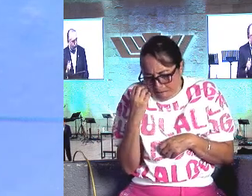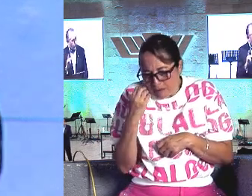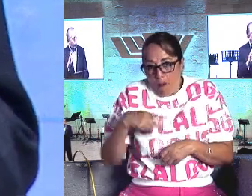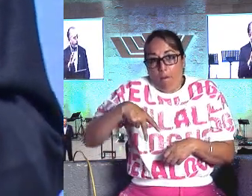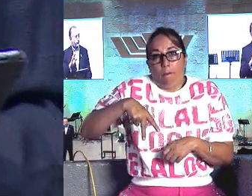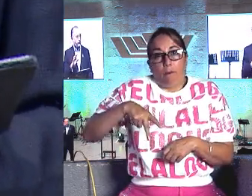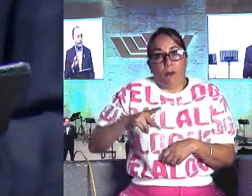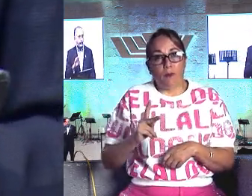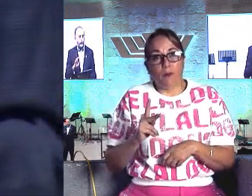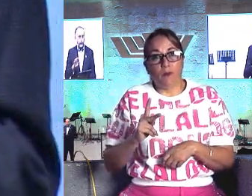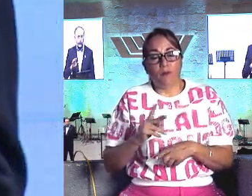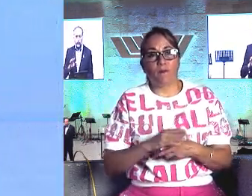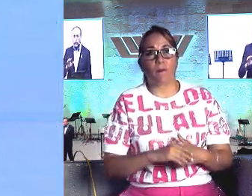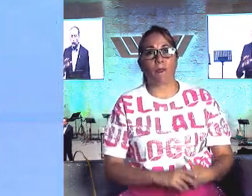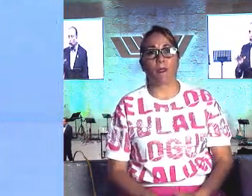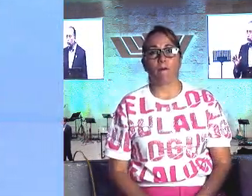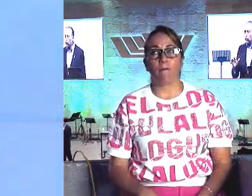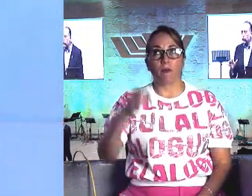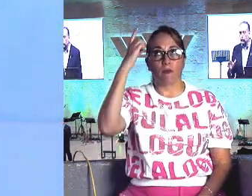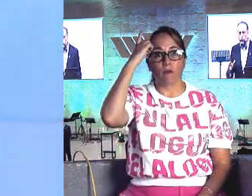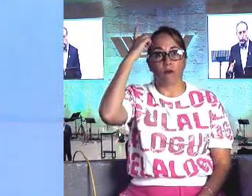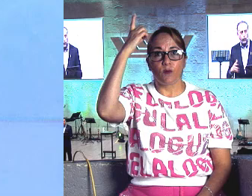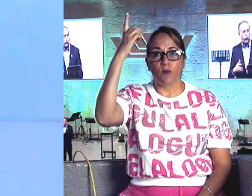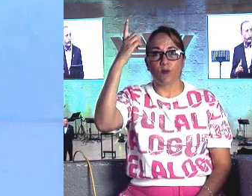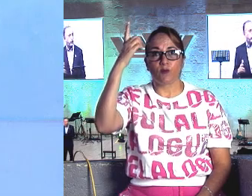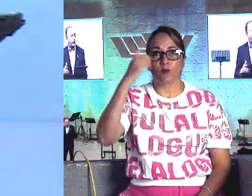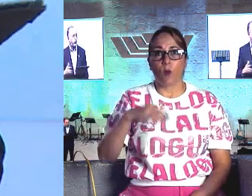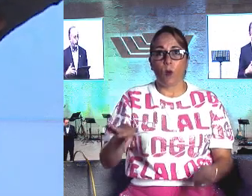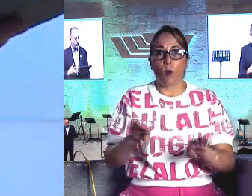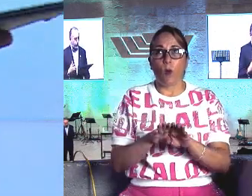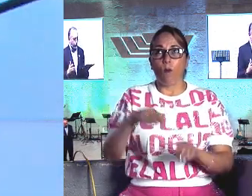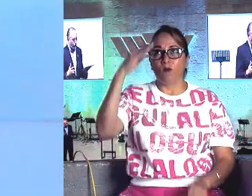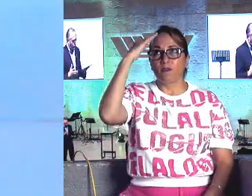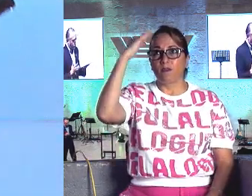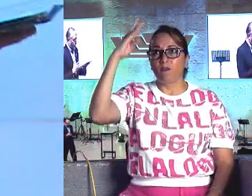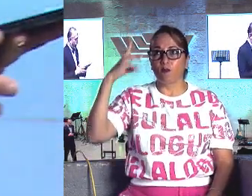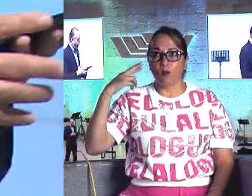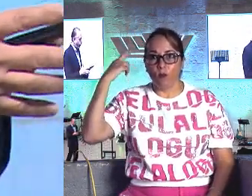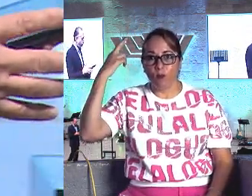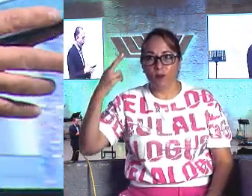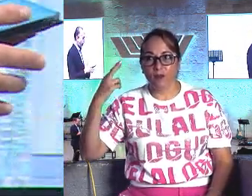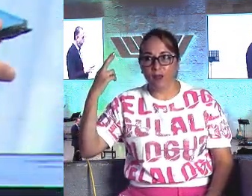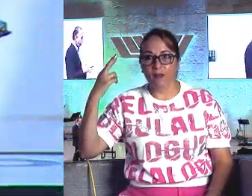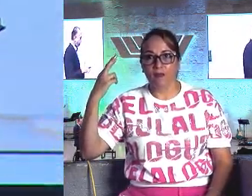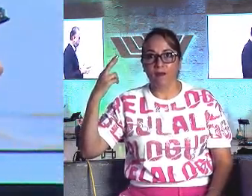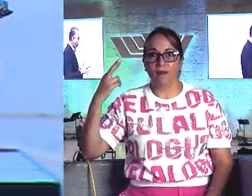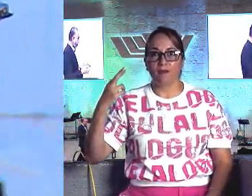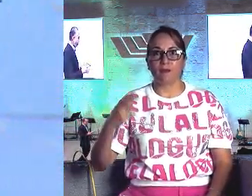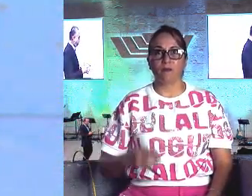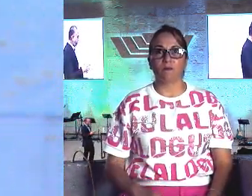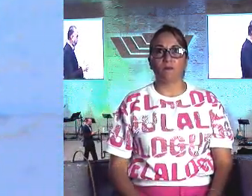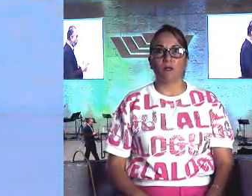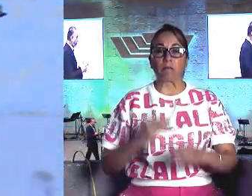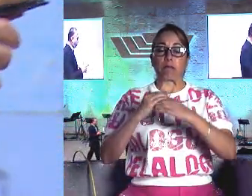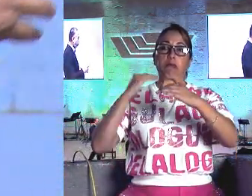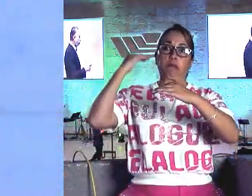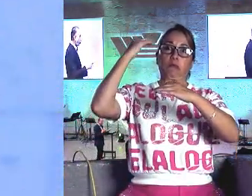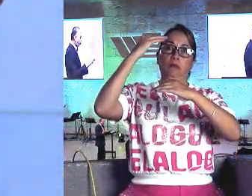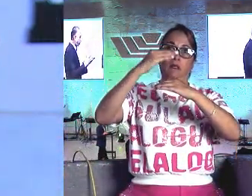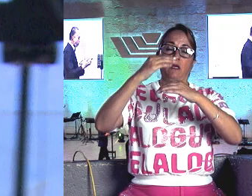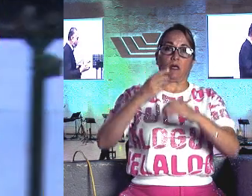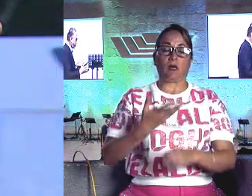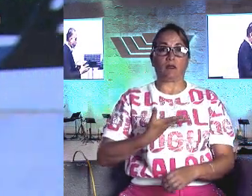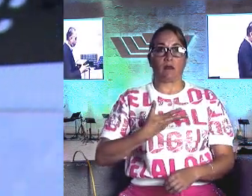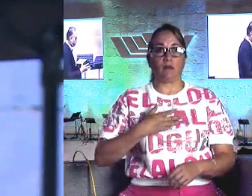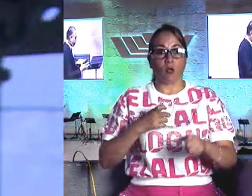Pero Dios, como Señor, como Rey, como Soberano, que tiene dominio absoluto de